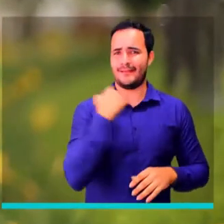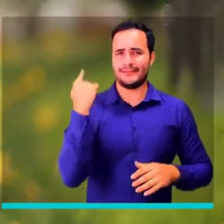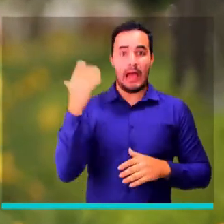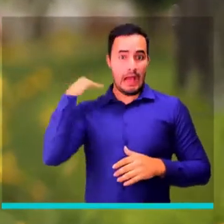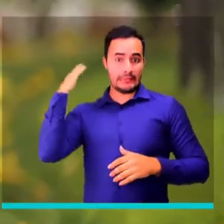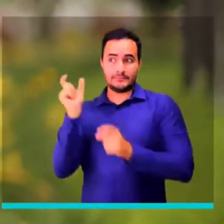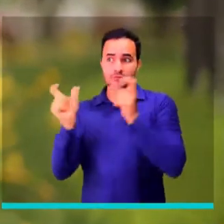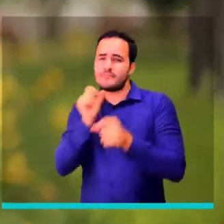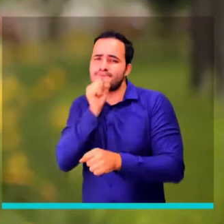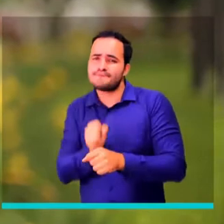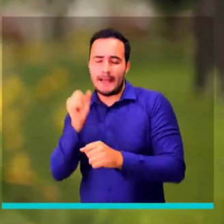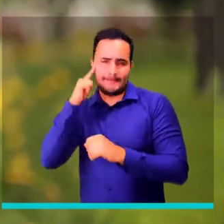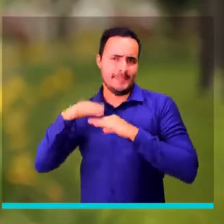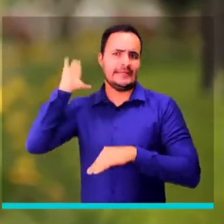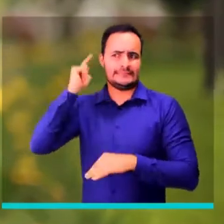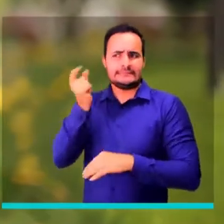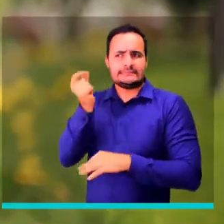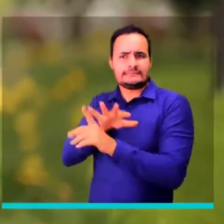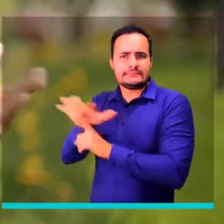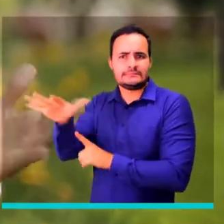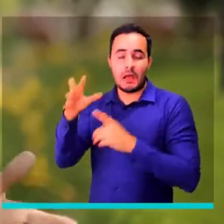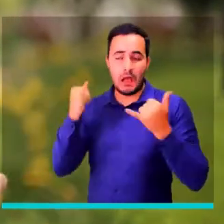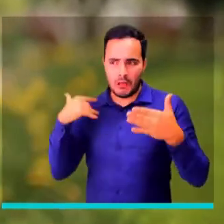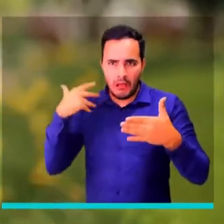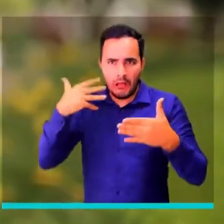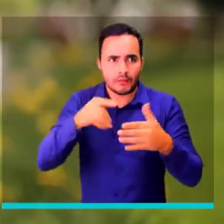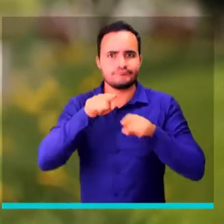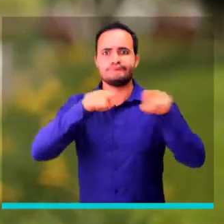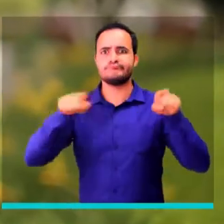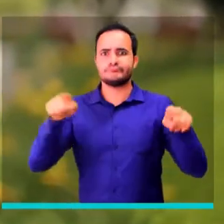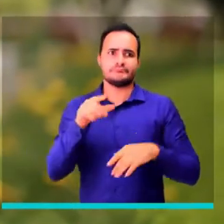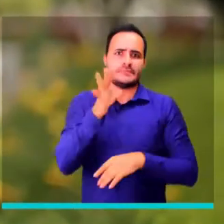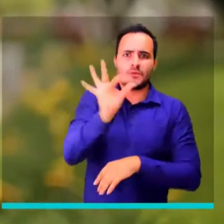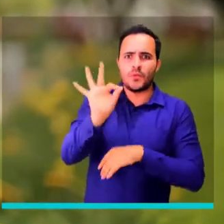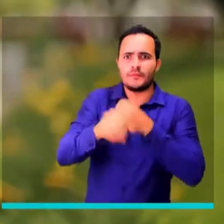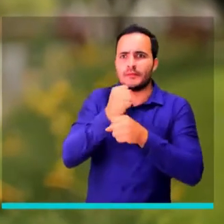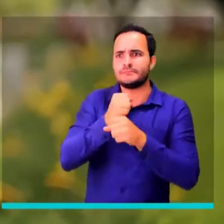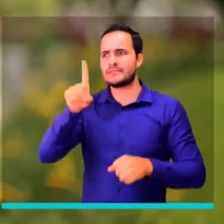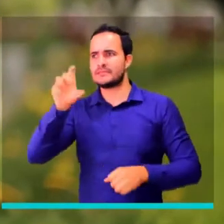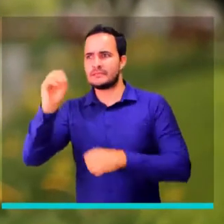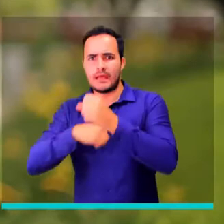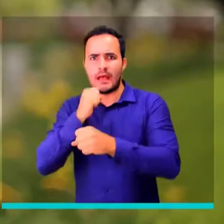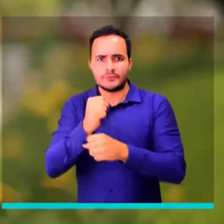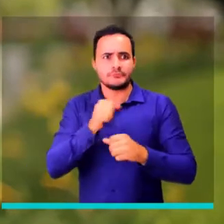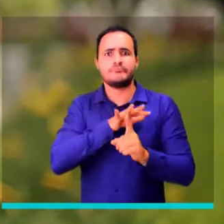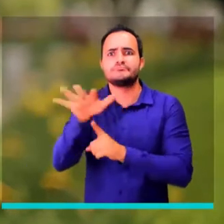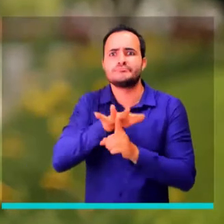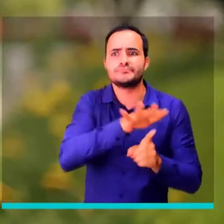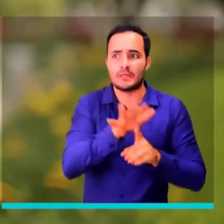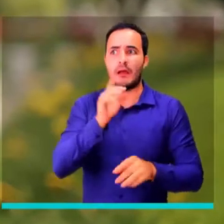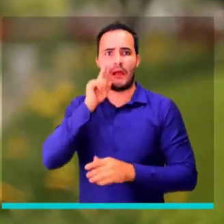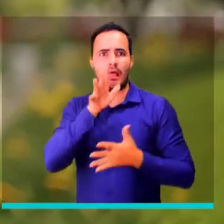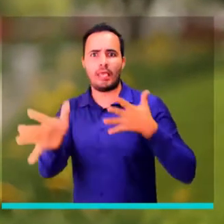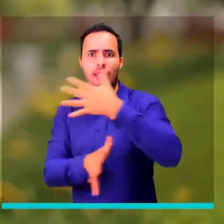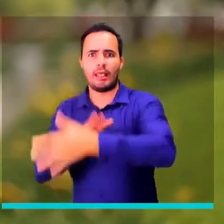riesgo. Ahora la preocupación también se centra en las personas entre los 50 y los 60 años que en su mayor proporción están llegando a las UCI. Además,